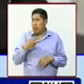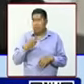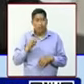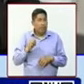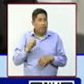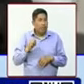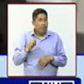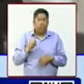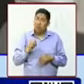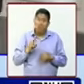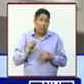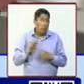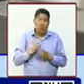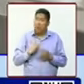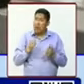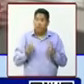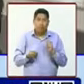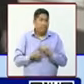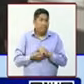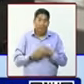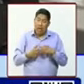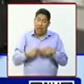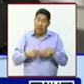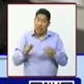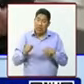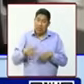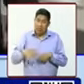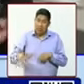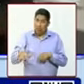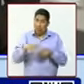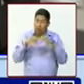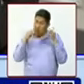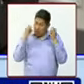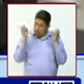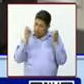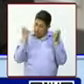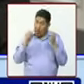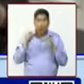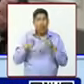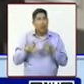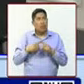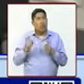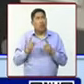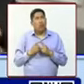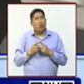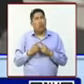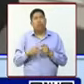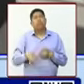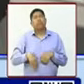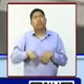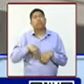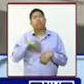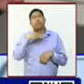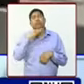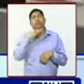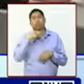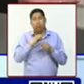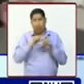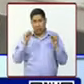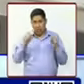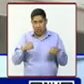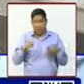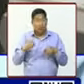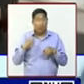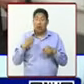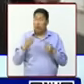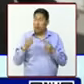cambia, continúa en una camilla de la sala de emergencias, recibiendo la atención que necesita, pero realmente ha colapsado el sistema. Estamos